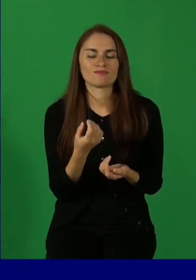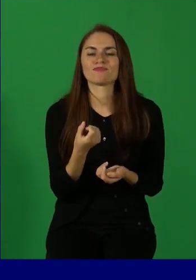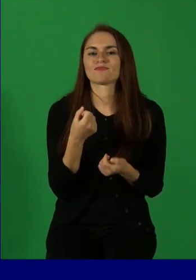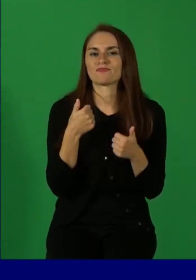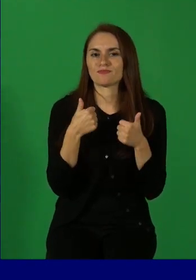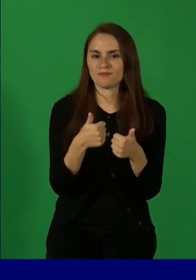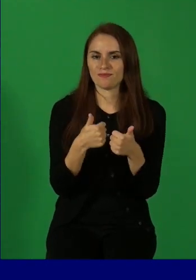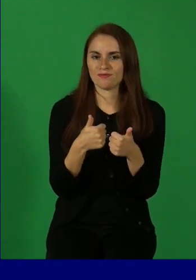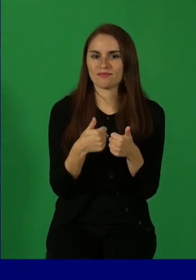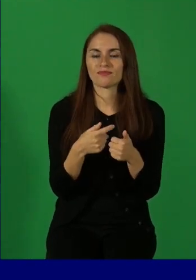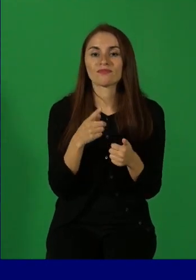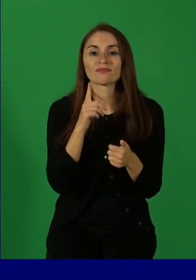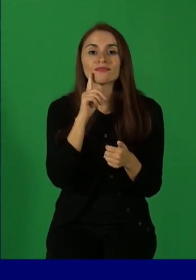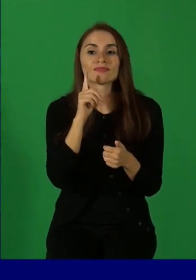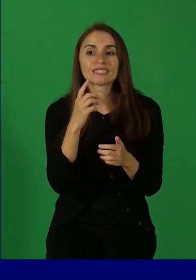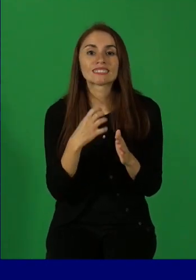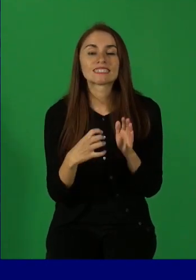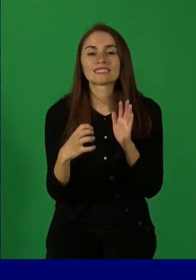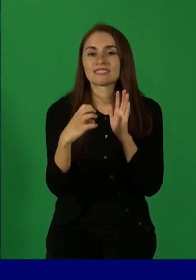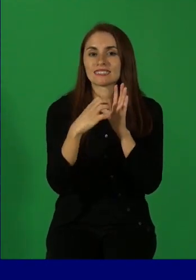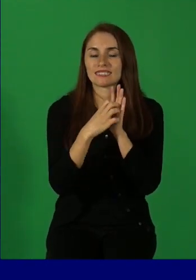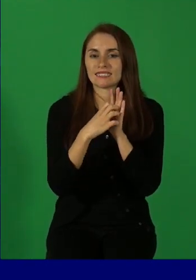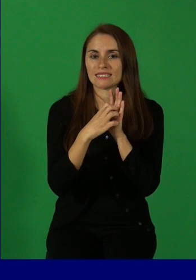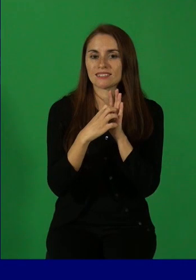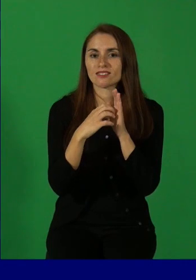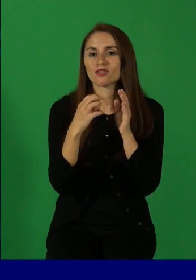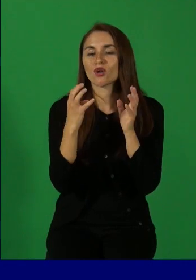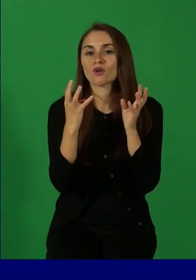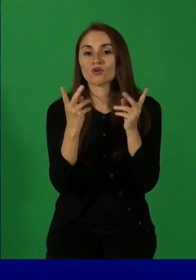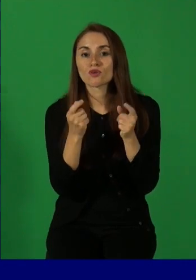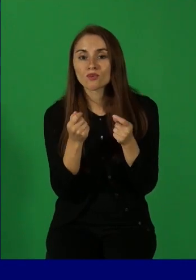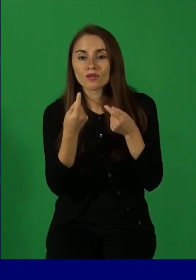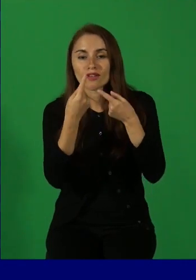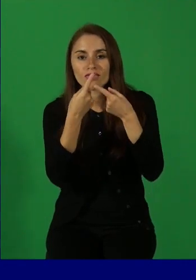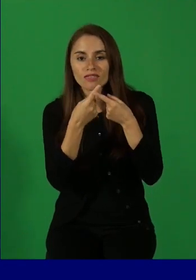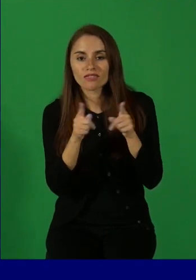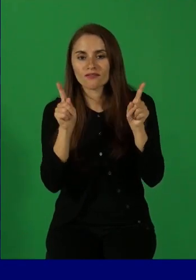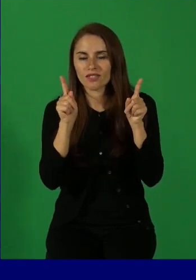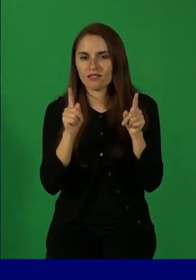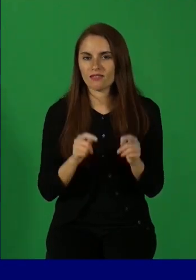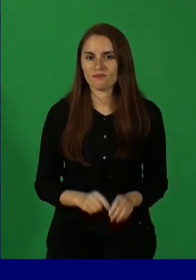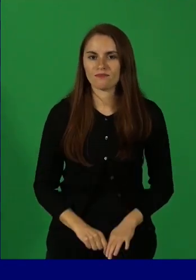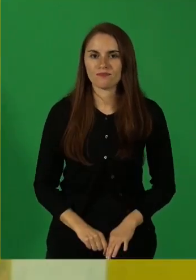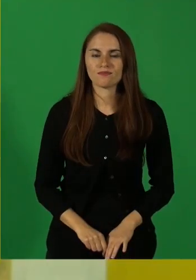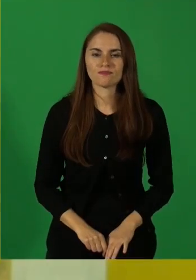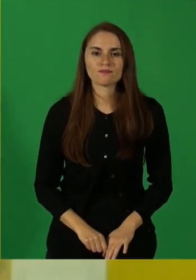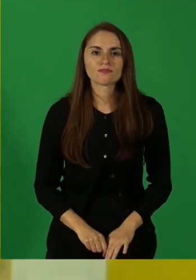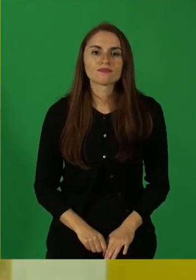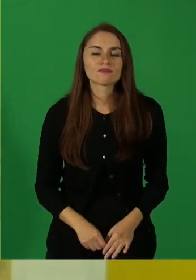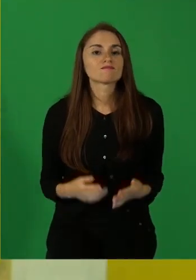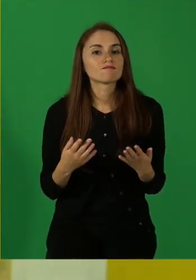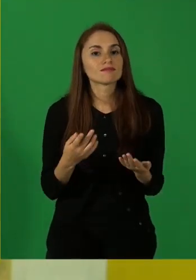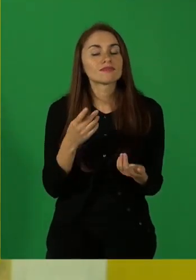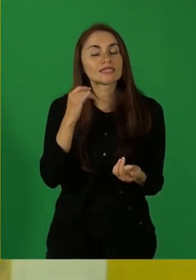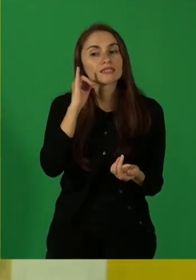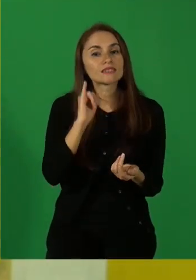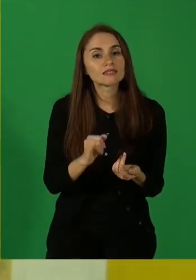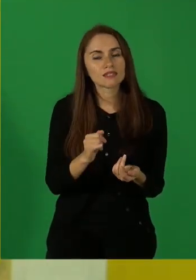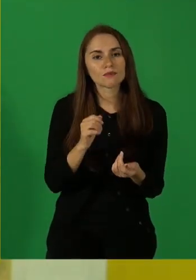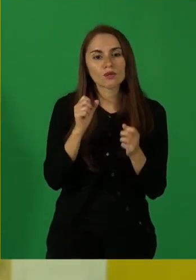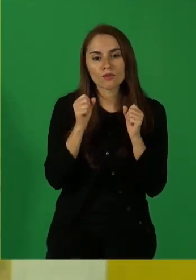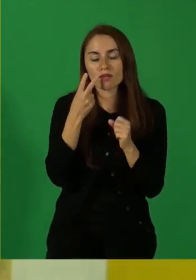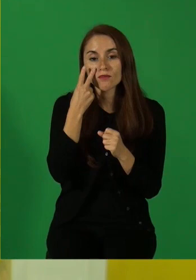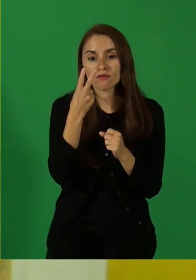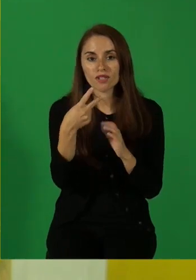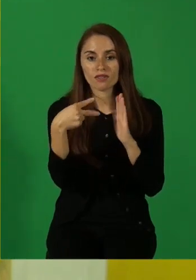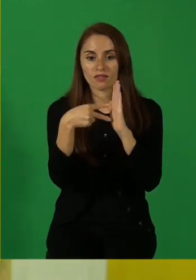bien. Estamos hablando de divisiones cuyos números tienen distinto signo. Entonces siempre nos vamos a